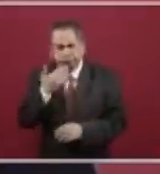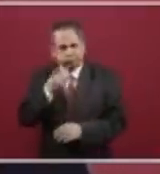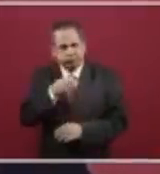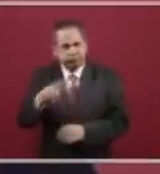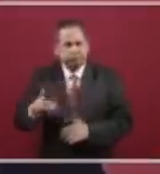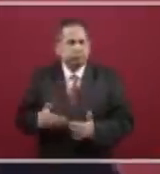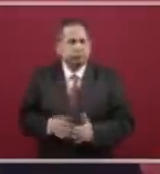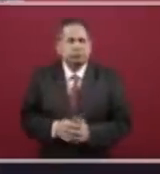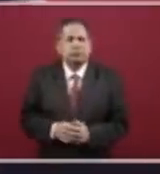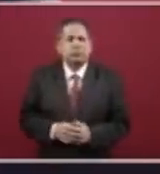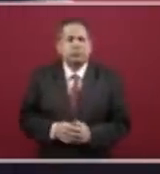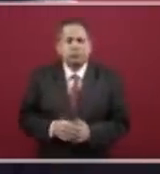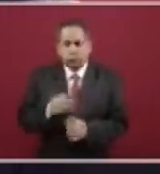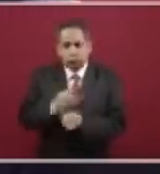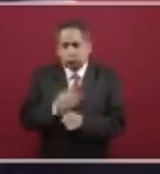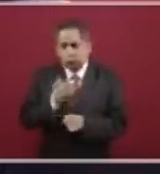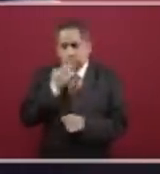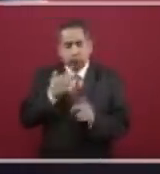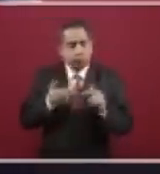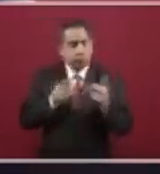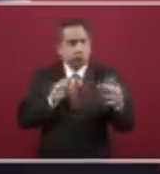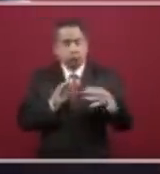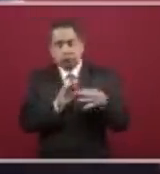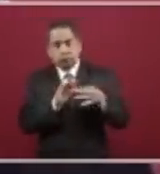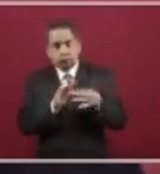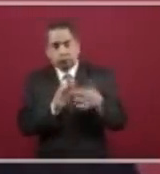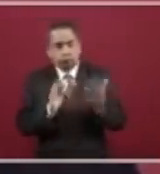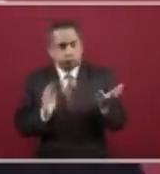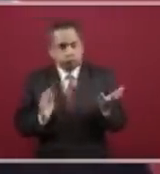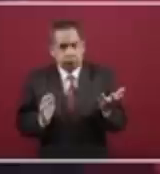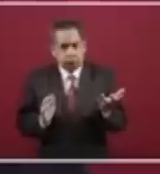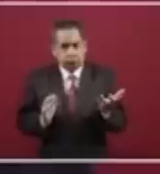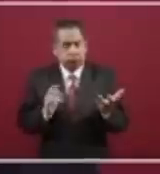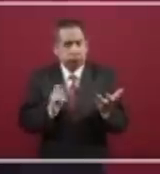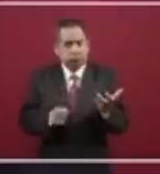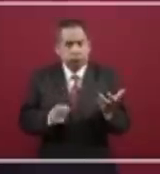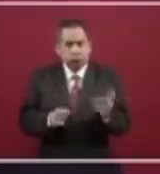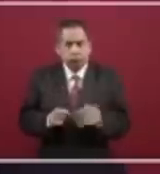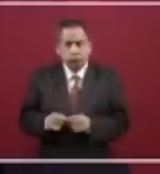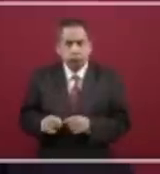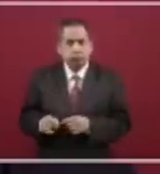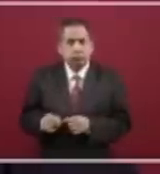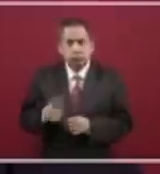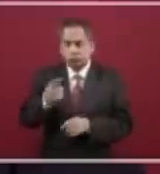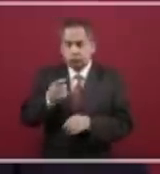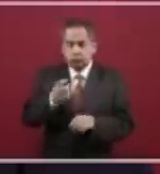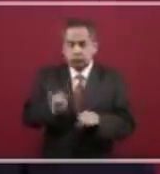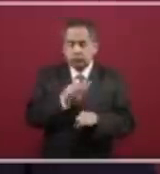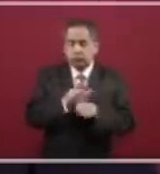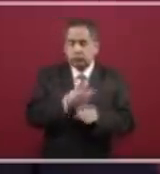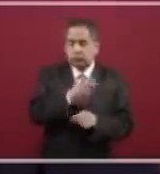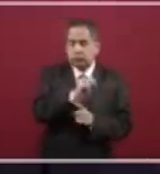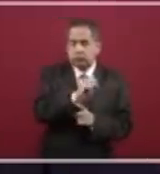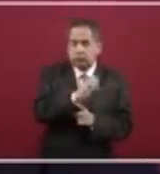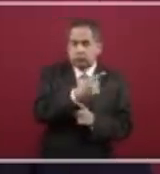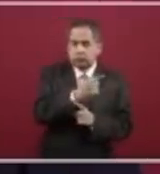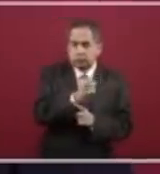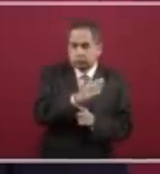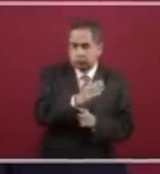hay muy buena relación entre la secretaría de gobernación que